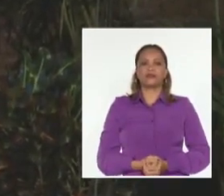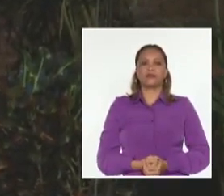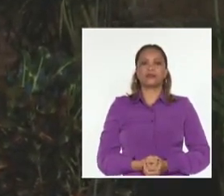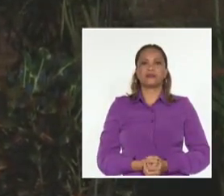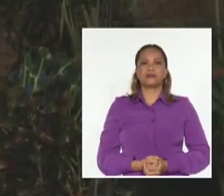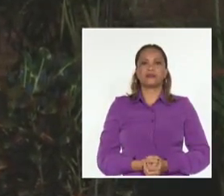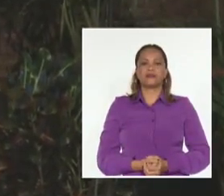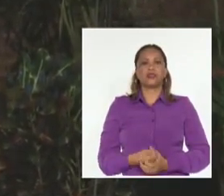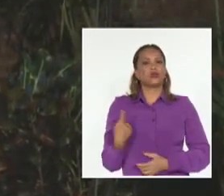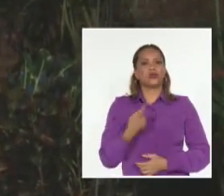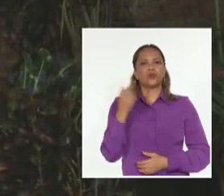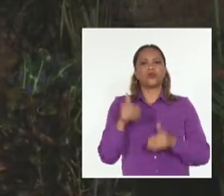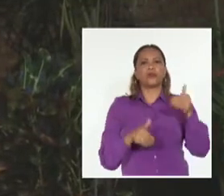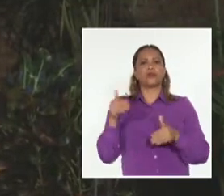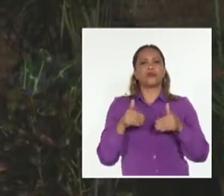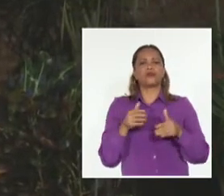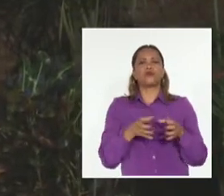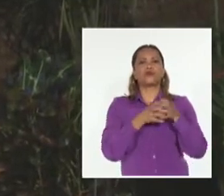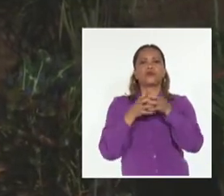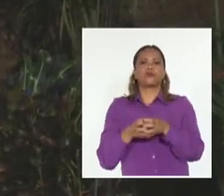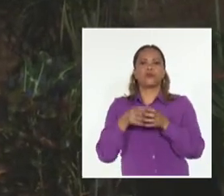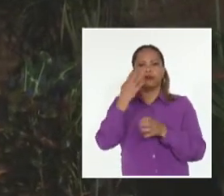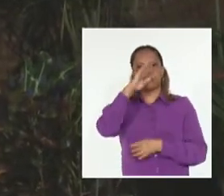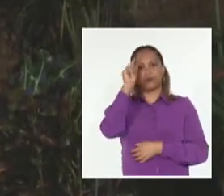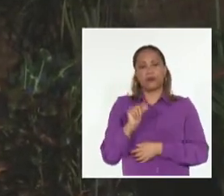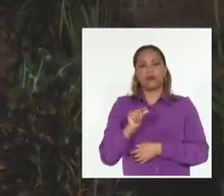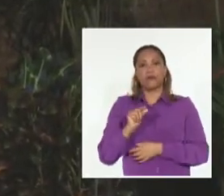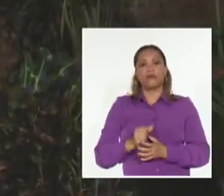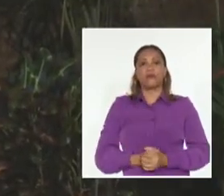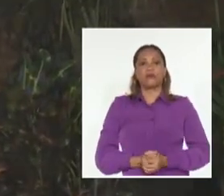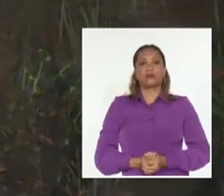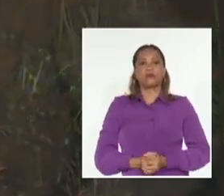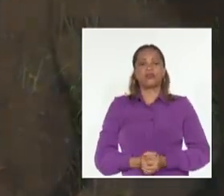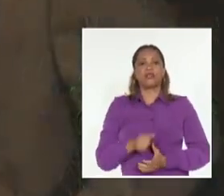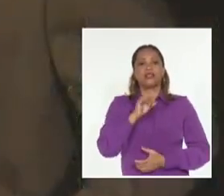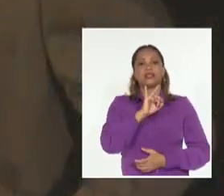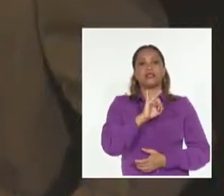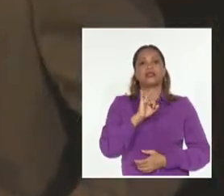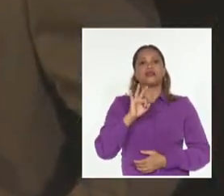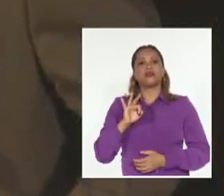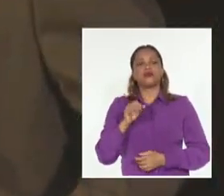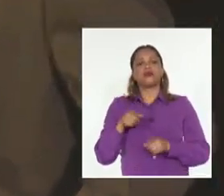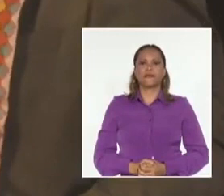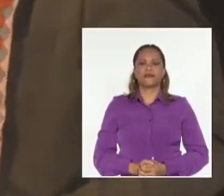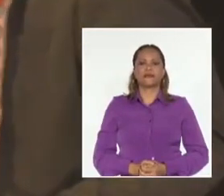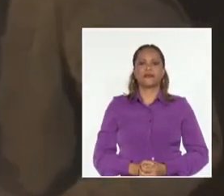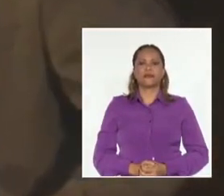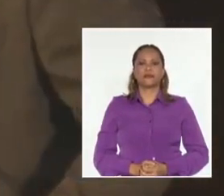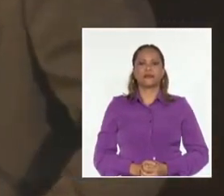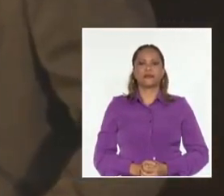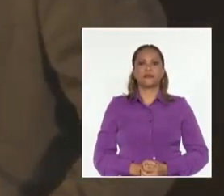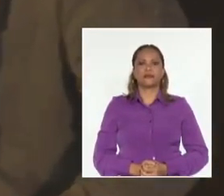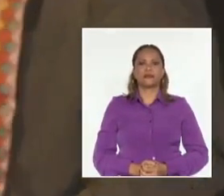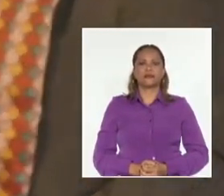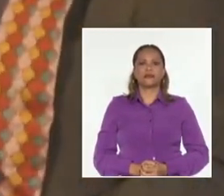estado participando como parte de una delegación cubana en la 78 sesión de la Asamblea General de Naciones Unidas. Hemos acudido